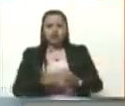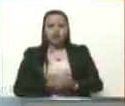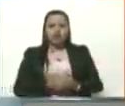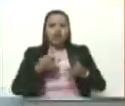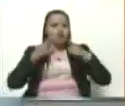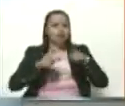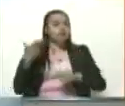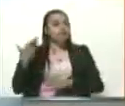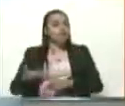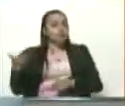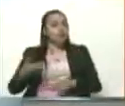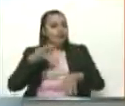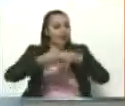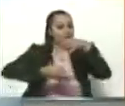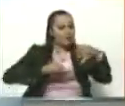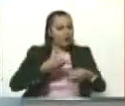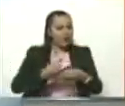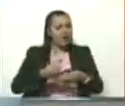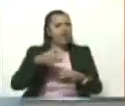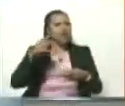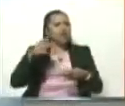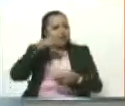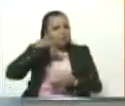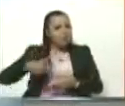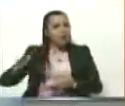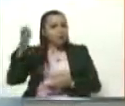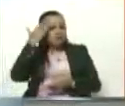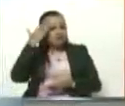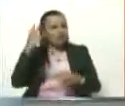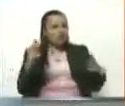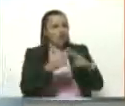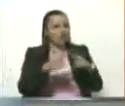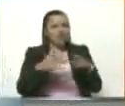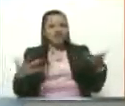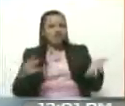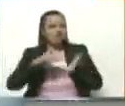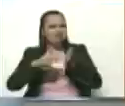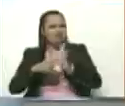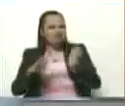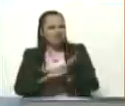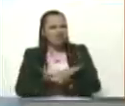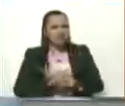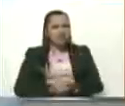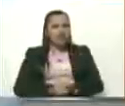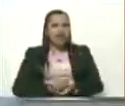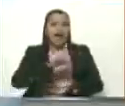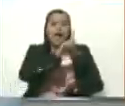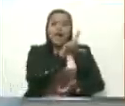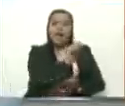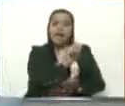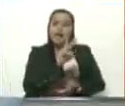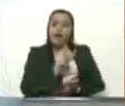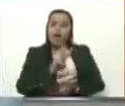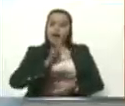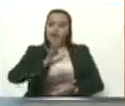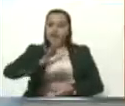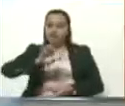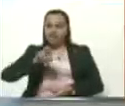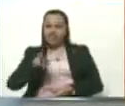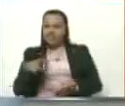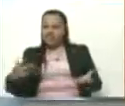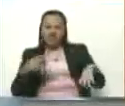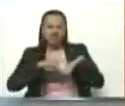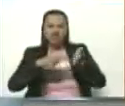creo que es importante que el pueblo pedagógicamente lo conozca que puede ser un laufer en que se conoce como se